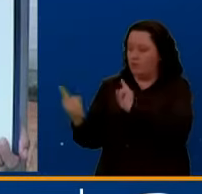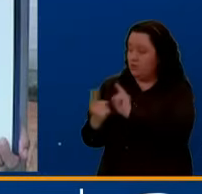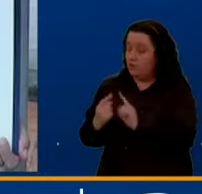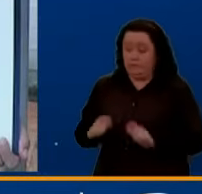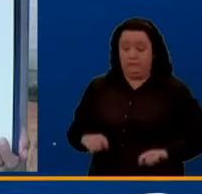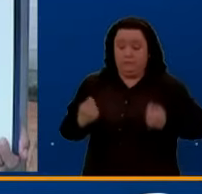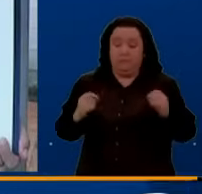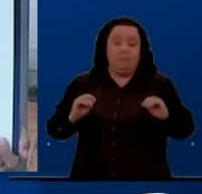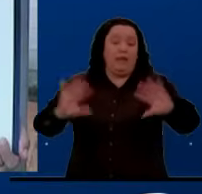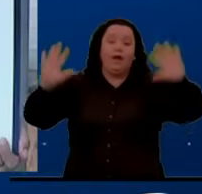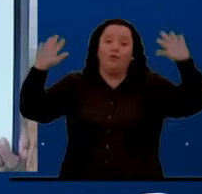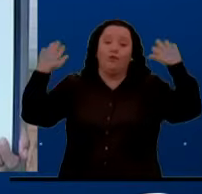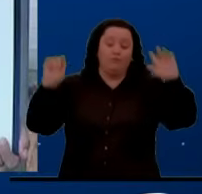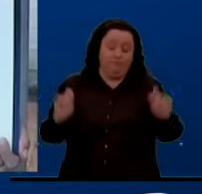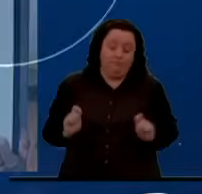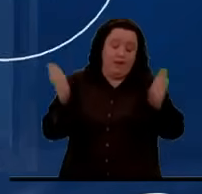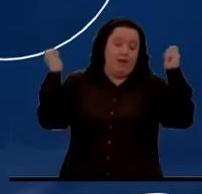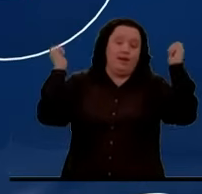de milagro.